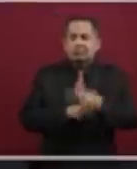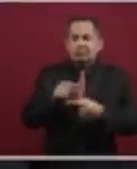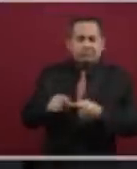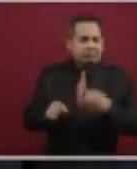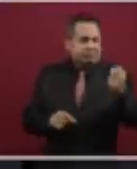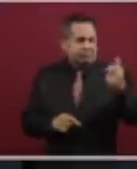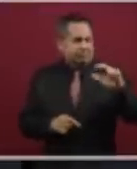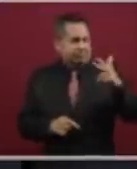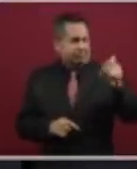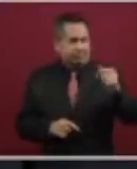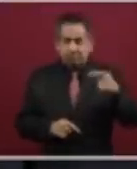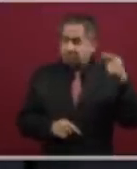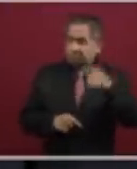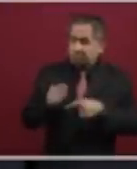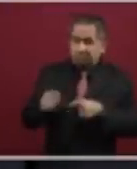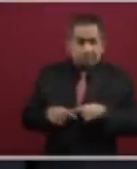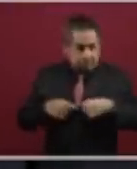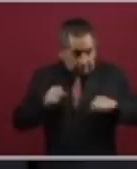Hacienda?